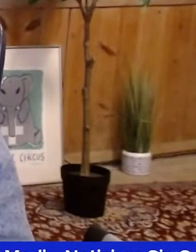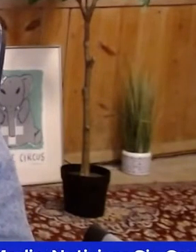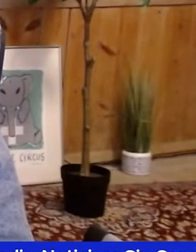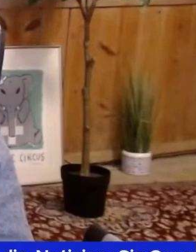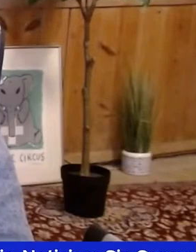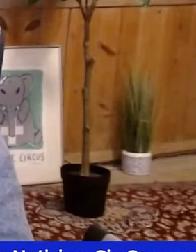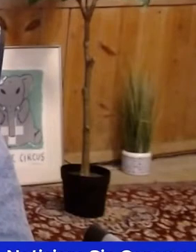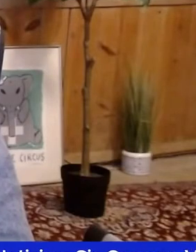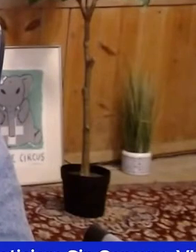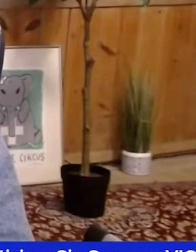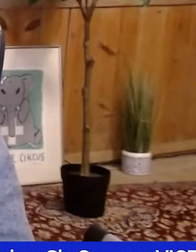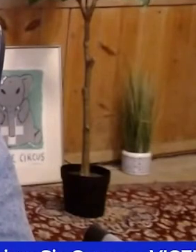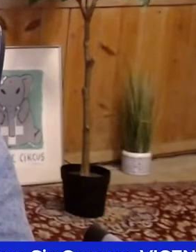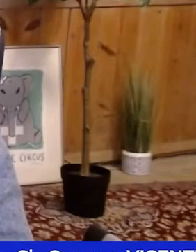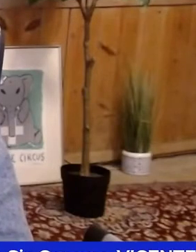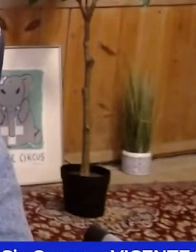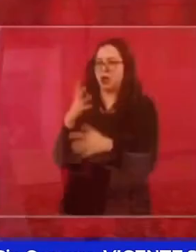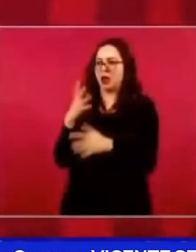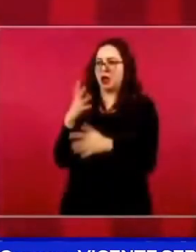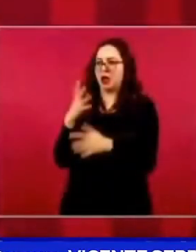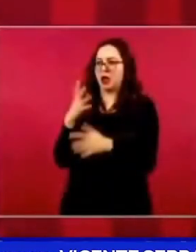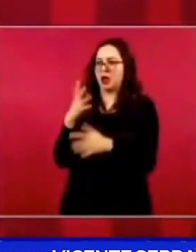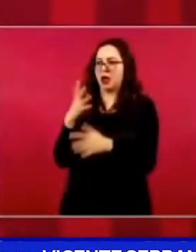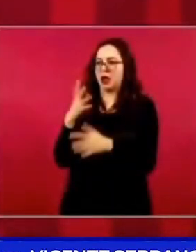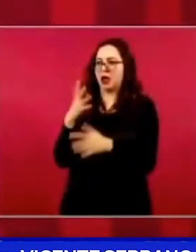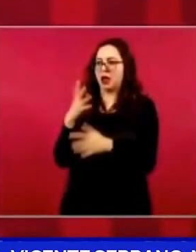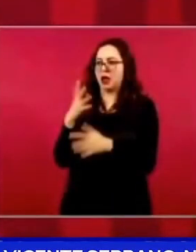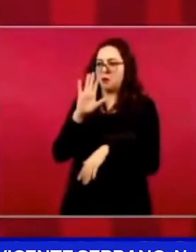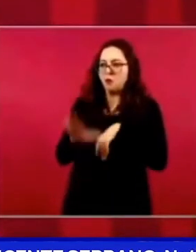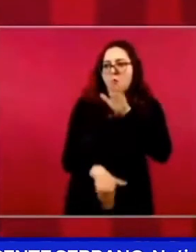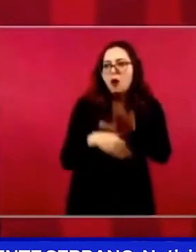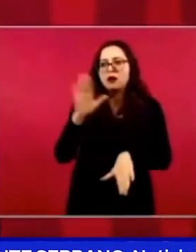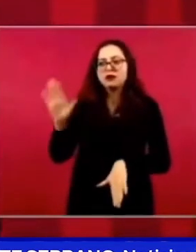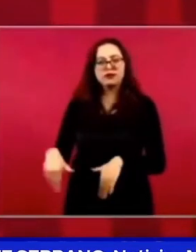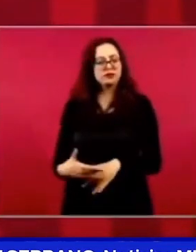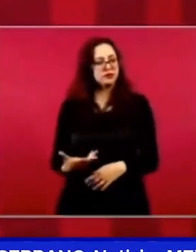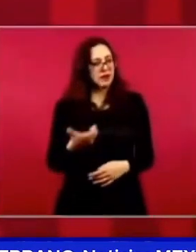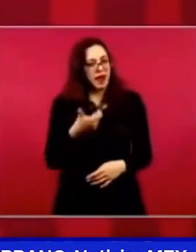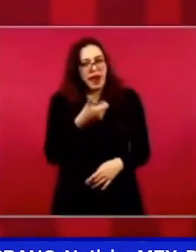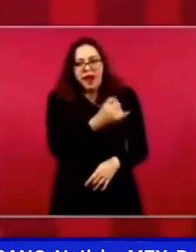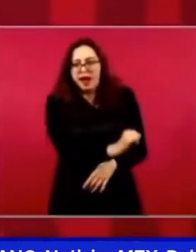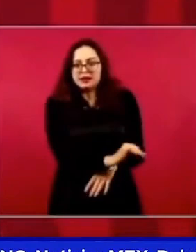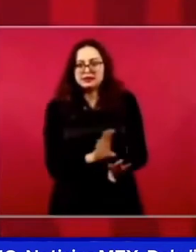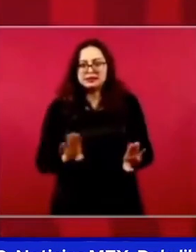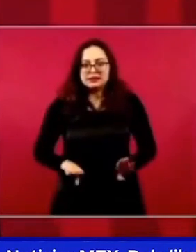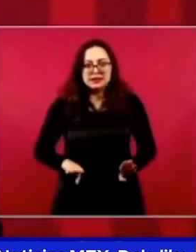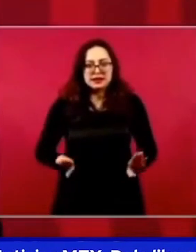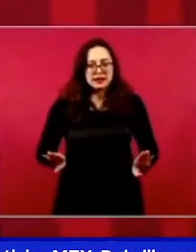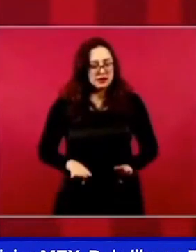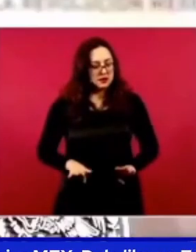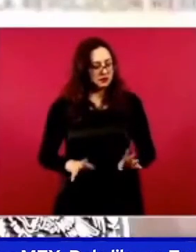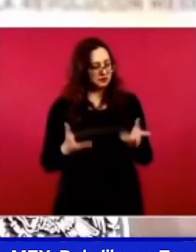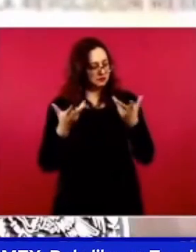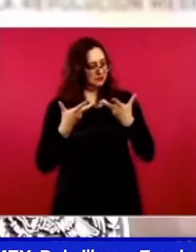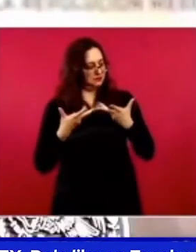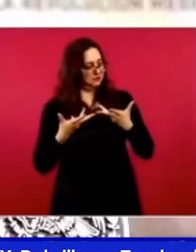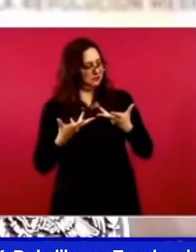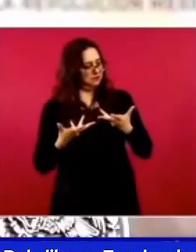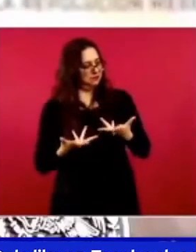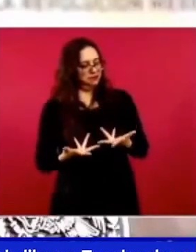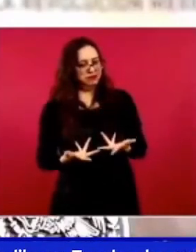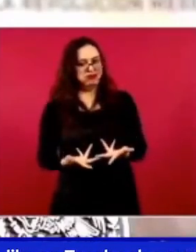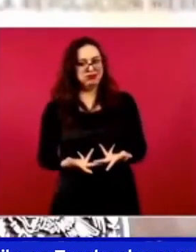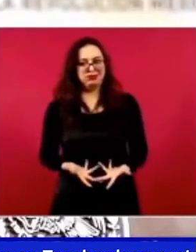desestabilizar al país. Esto fue lo que dijo el presidente López Obrador hoy en la mañanera. Por eso cuando plantean lo de Ciro,